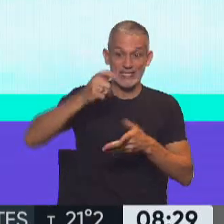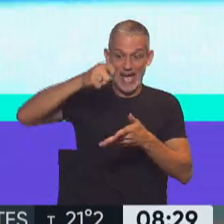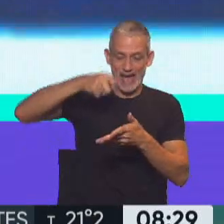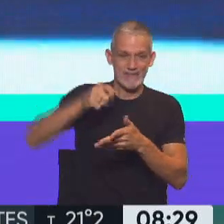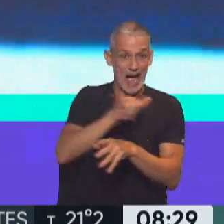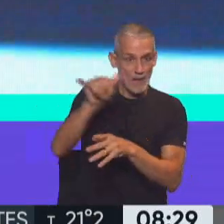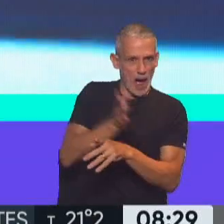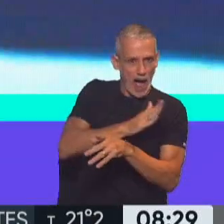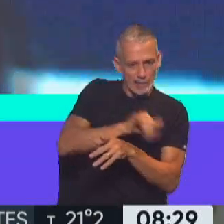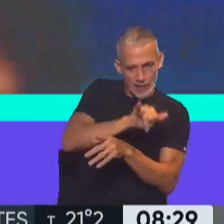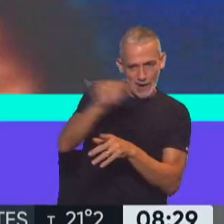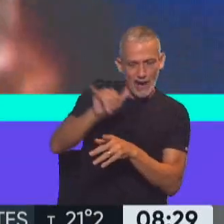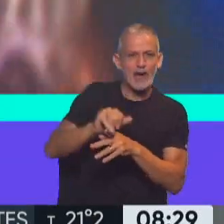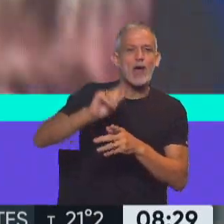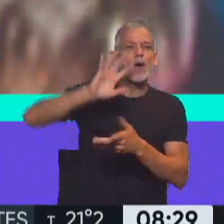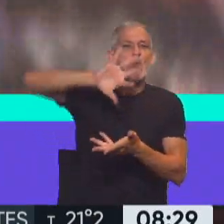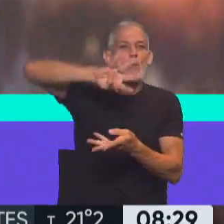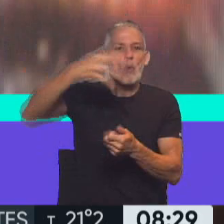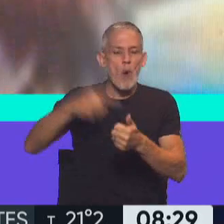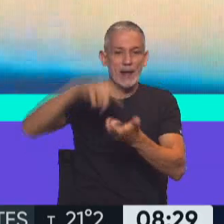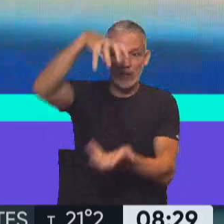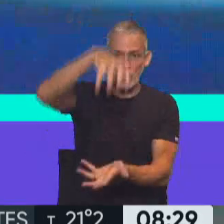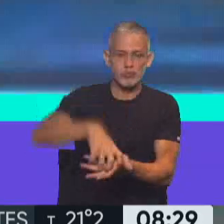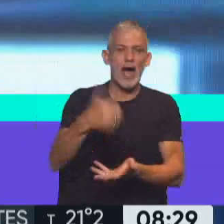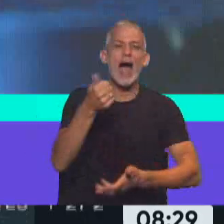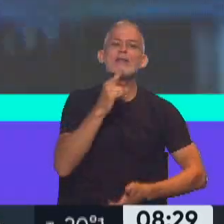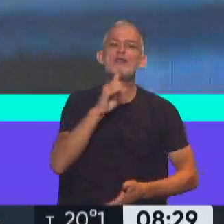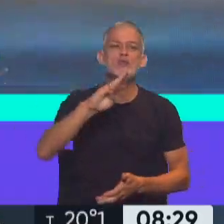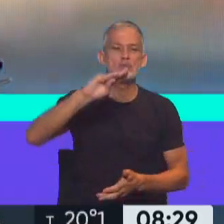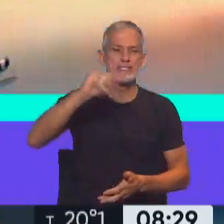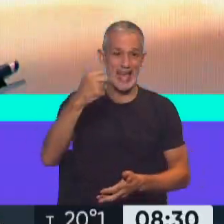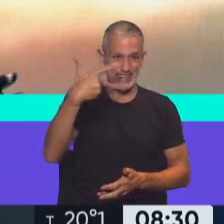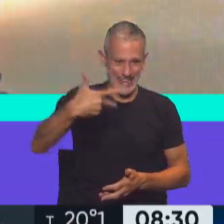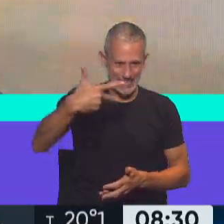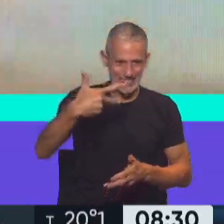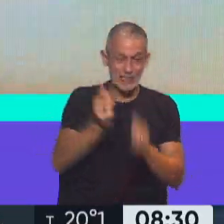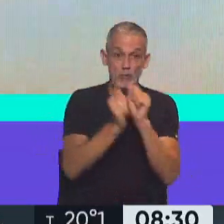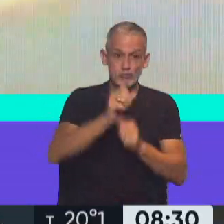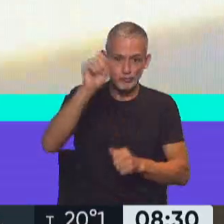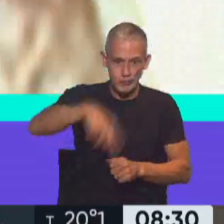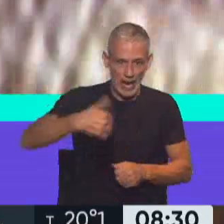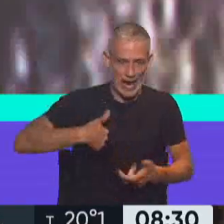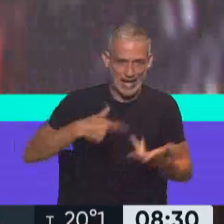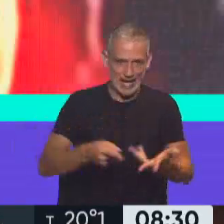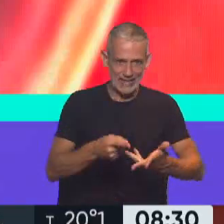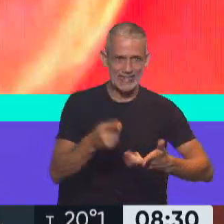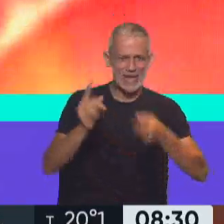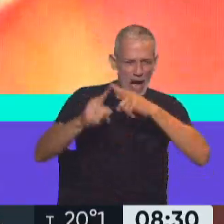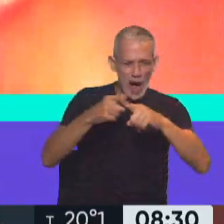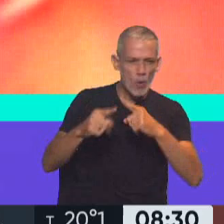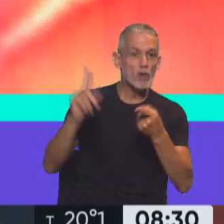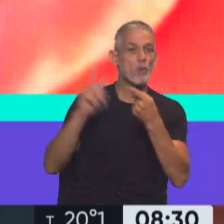de esta cuarta central nuclear está atocha 3 para que se realice en argentina un acuerdo que se hace con